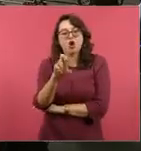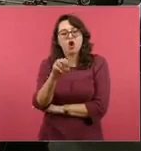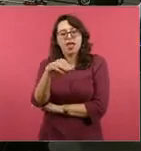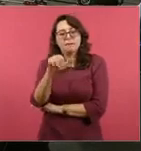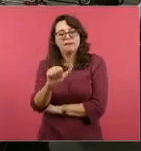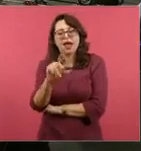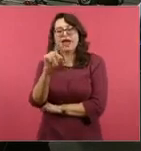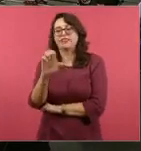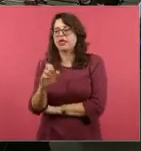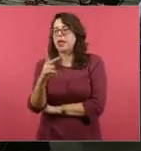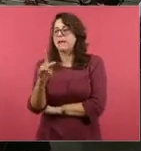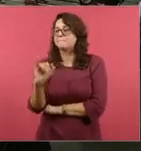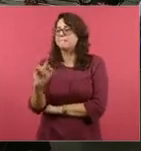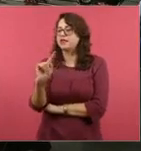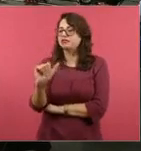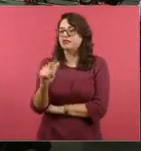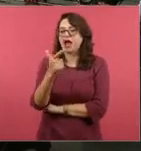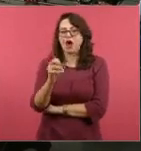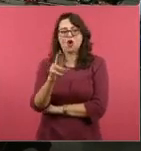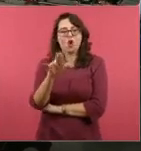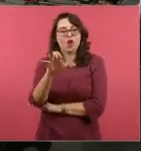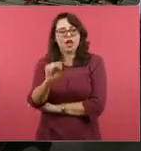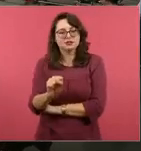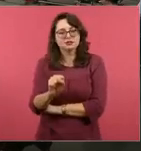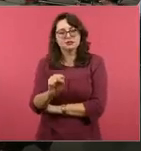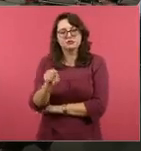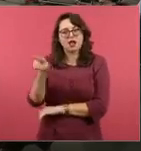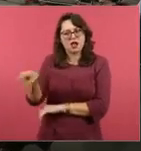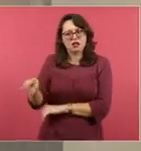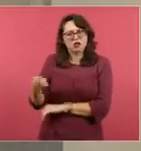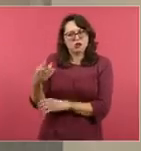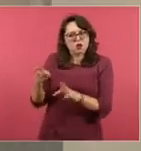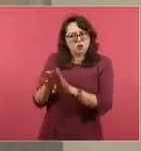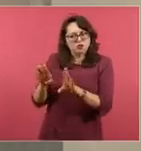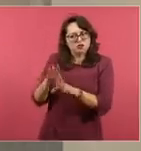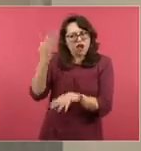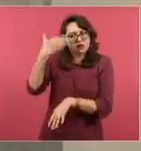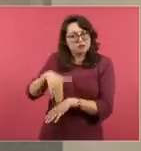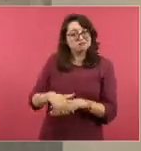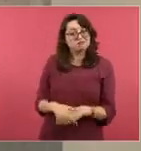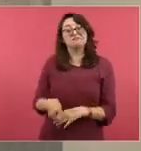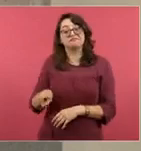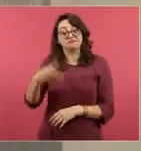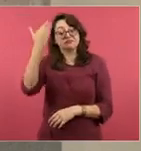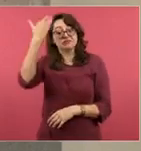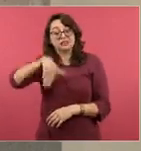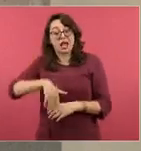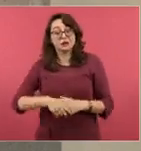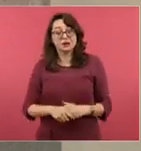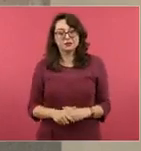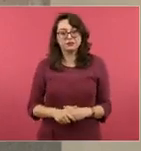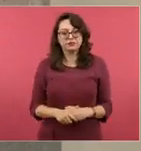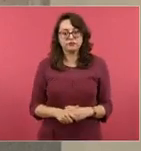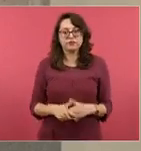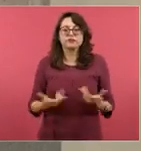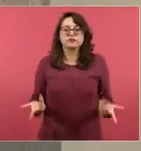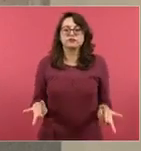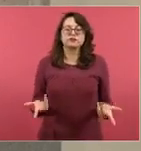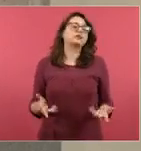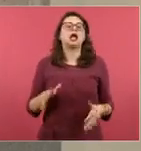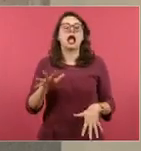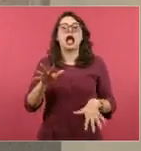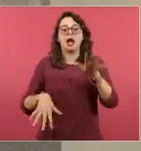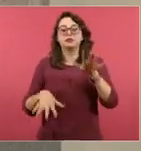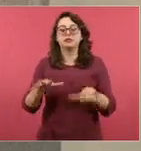estas experiencias. Cuando le pregunta uno a un niño, a ver, dime el 20% de 80, ¿es lo